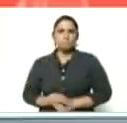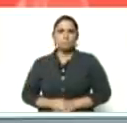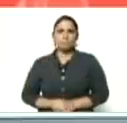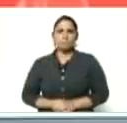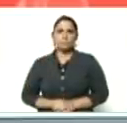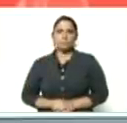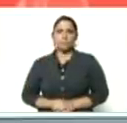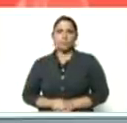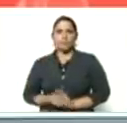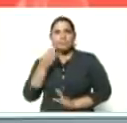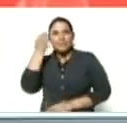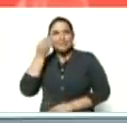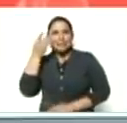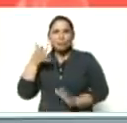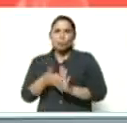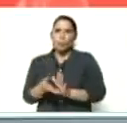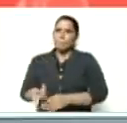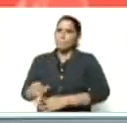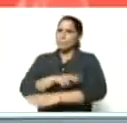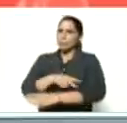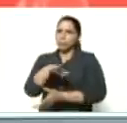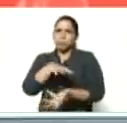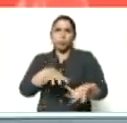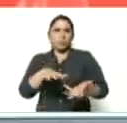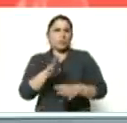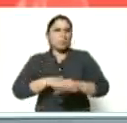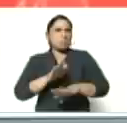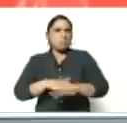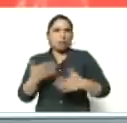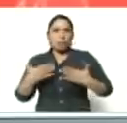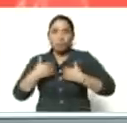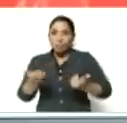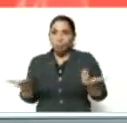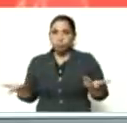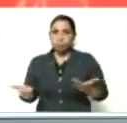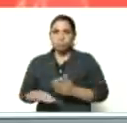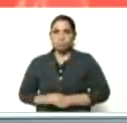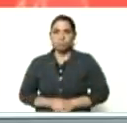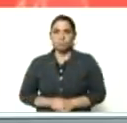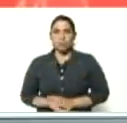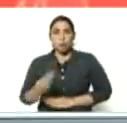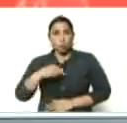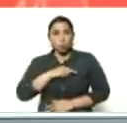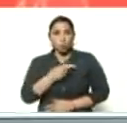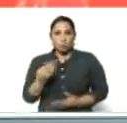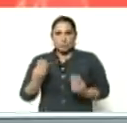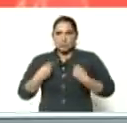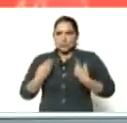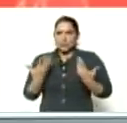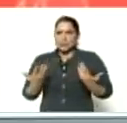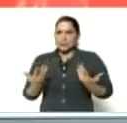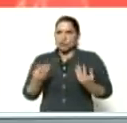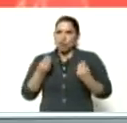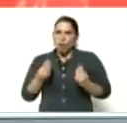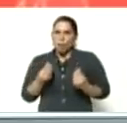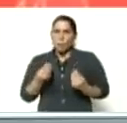introducir la idea de la gravedad de la situación y de que estábamos en un momento como de